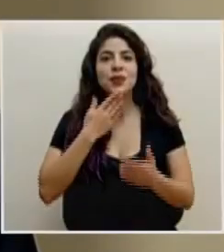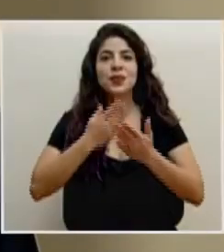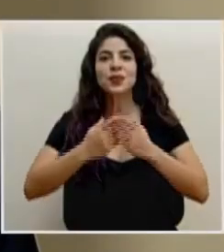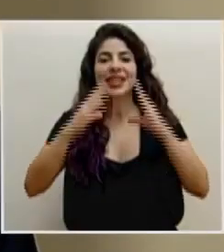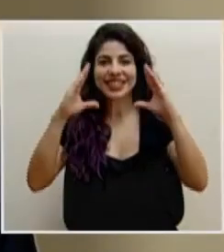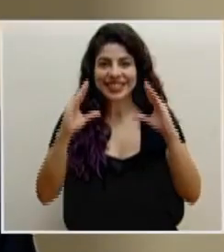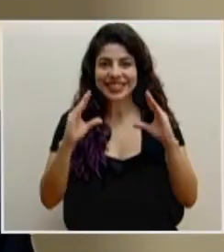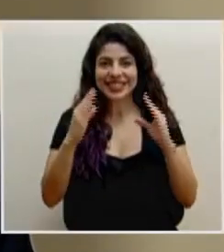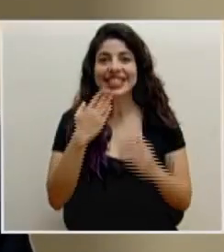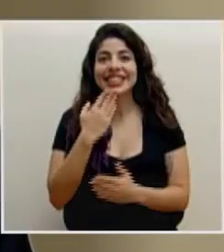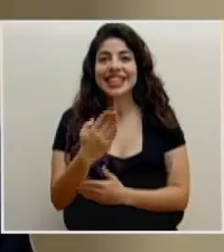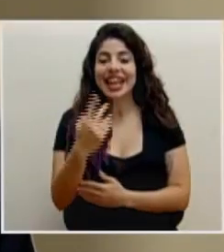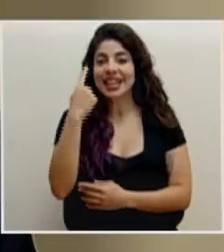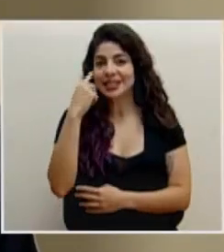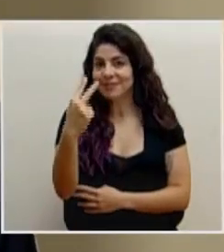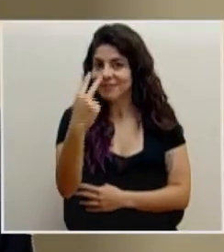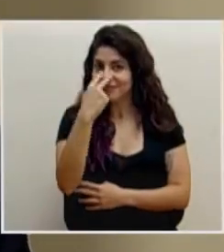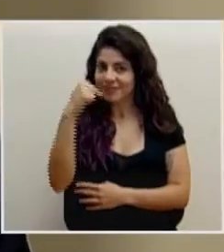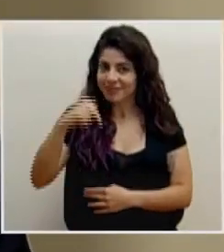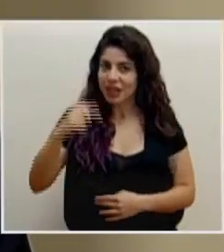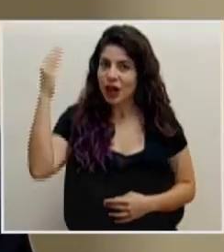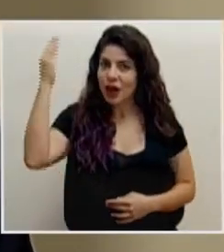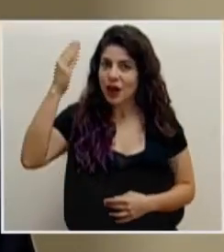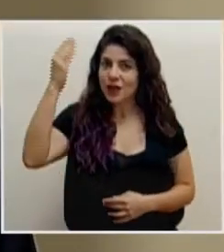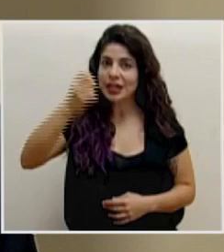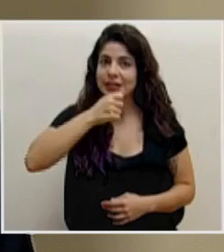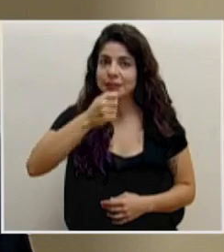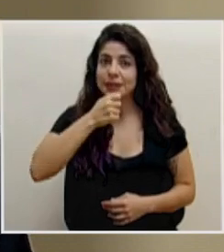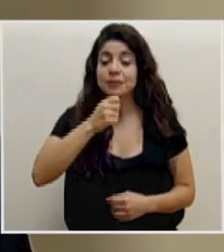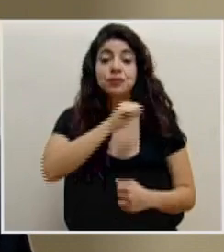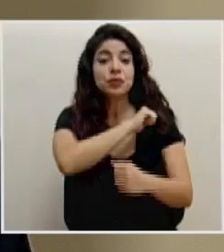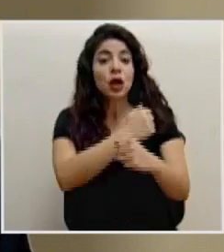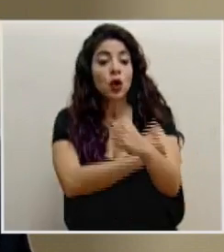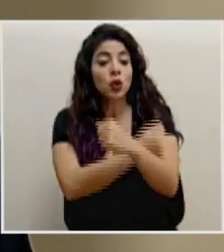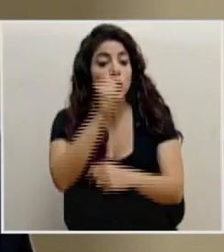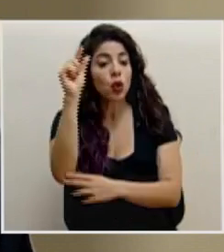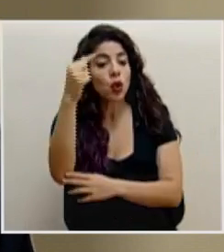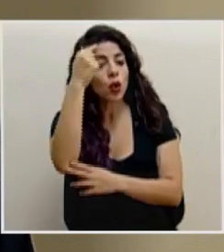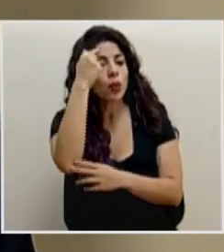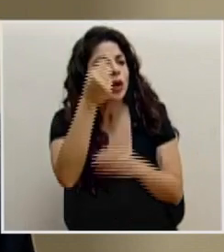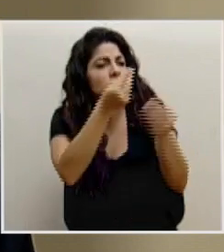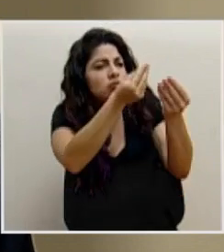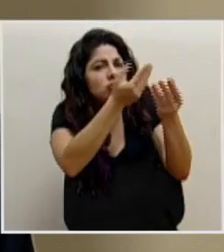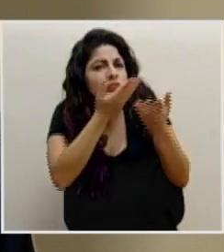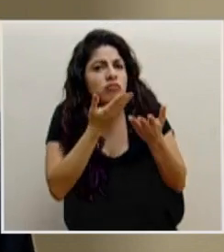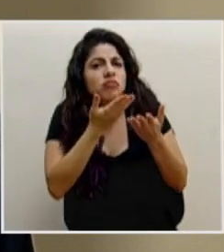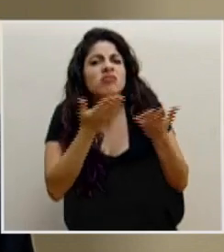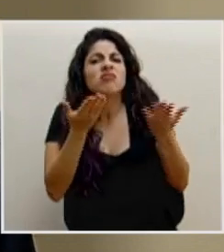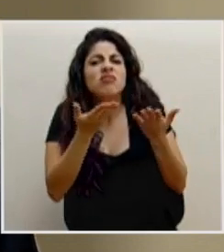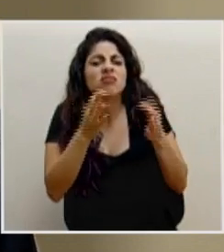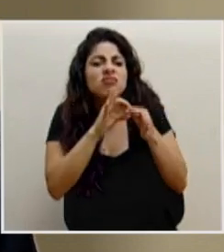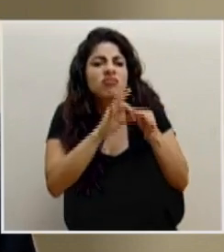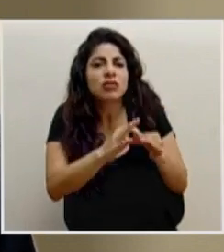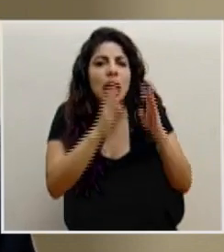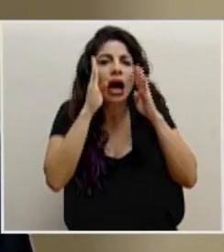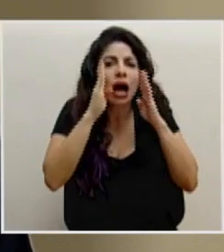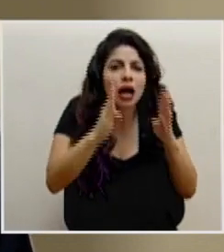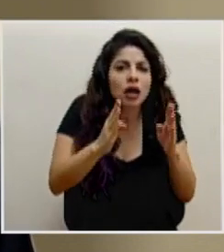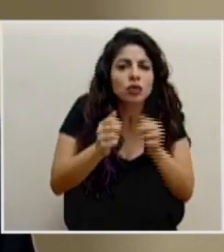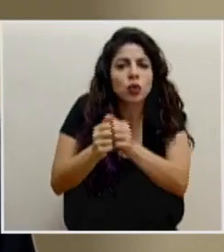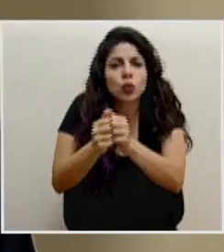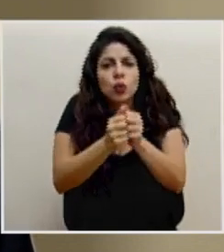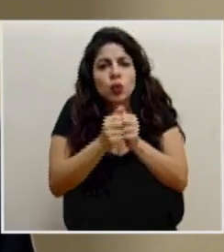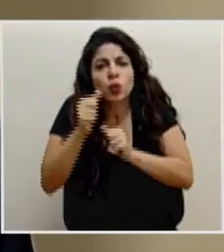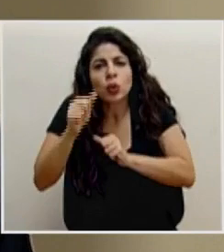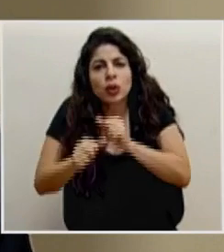Muy buenas tardes, gracias por su sintonía en esta conferencia de prensa en donde las autoridades de gobierno nos darán el balance de la atención y esfuerzos conjuntos